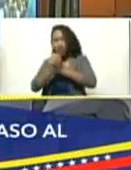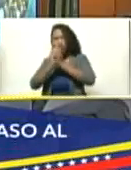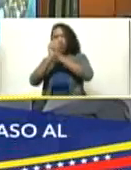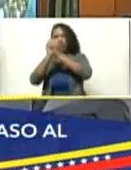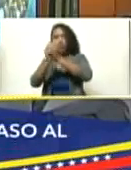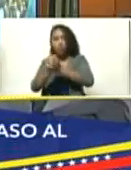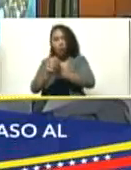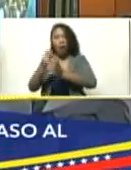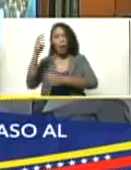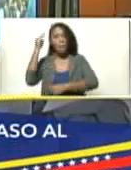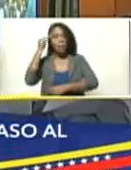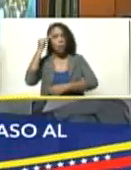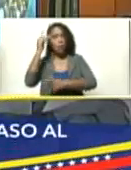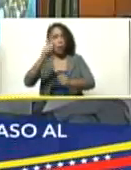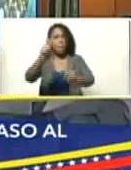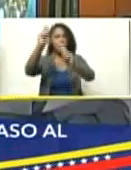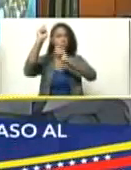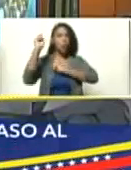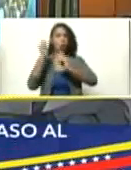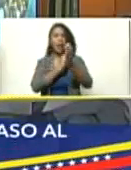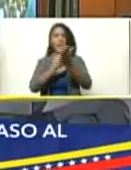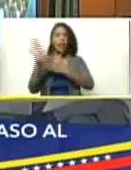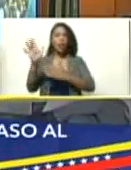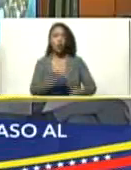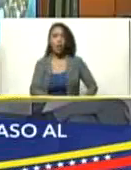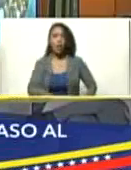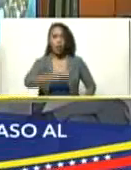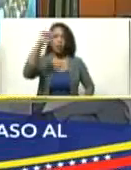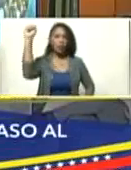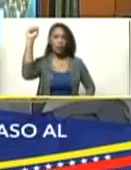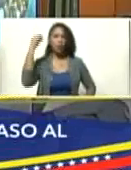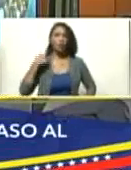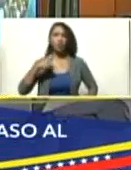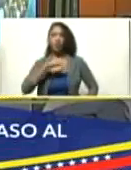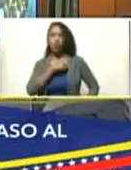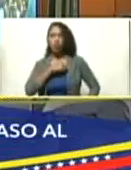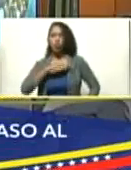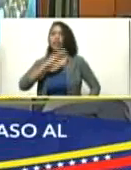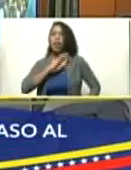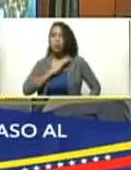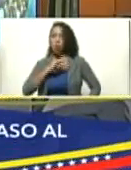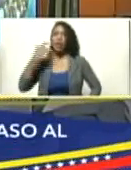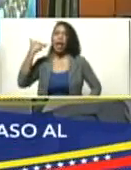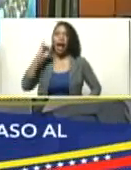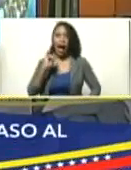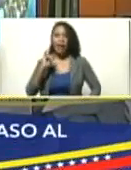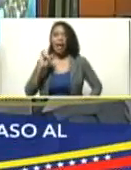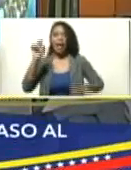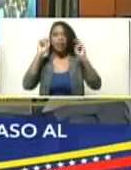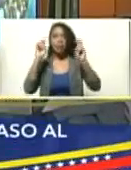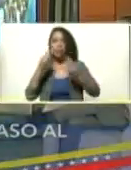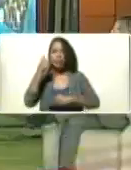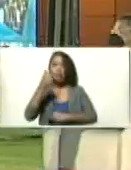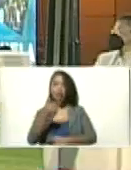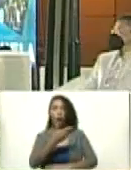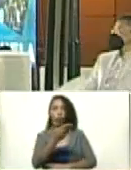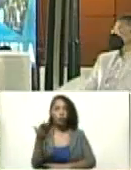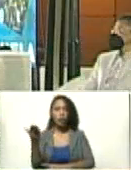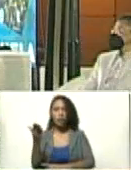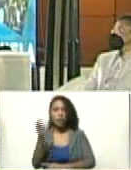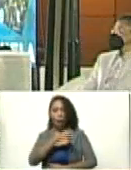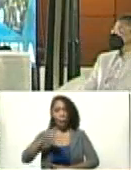la memoria y el legado eterno del libertador, nosotros tenemos que estar en condiciones de decirle a ese